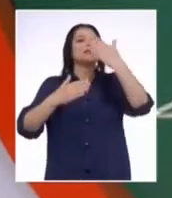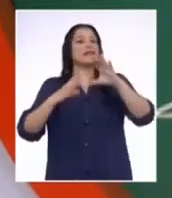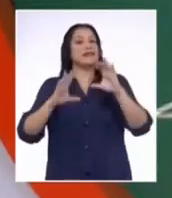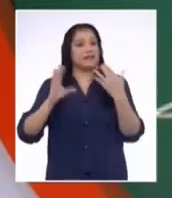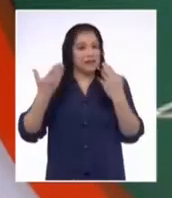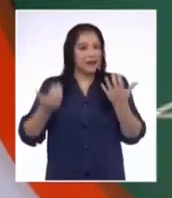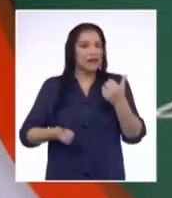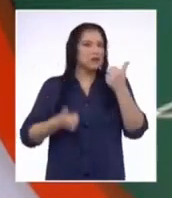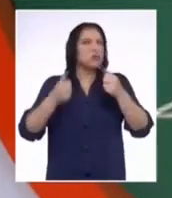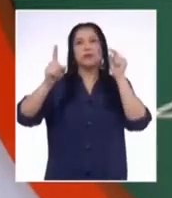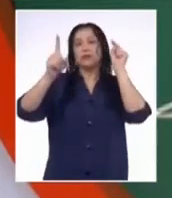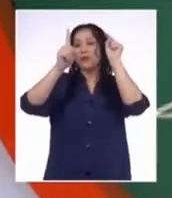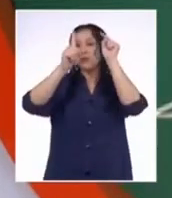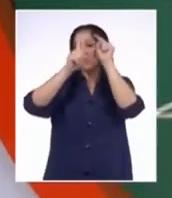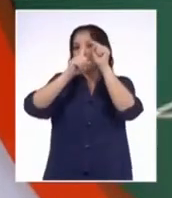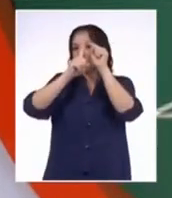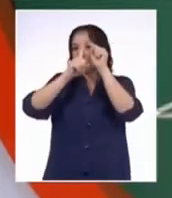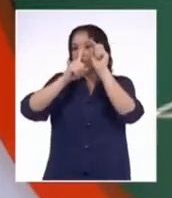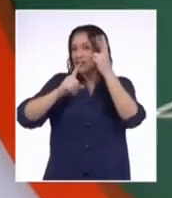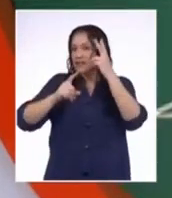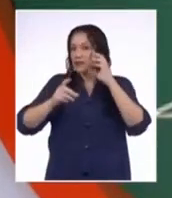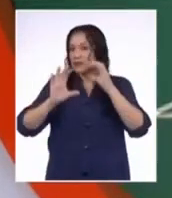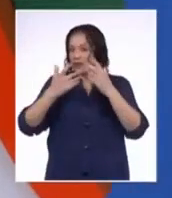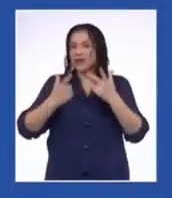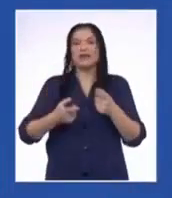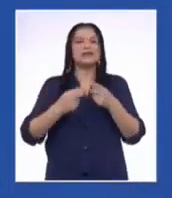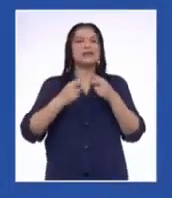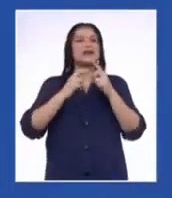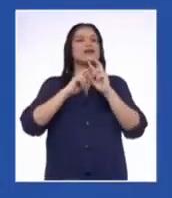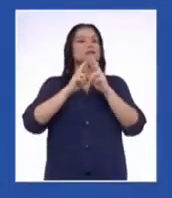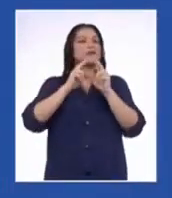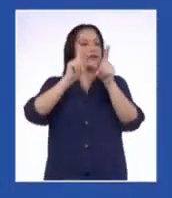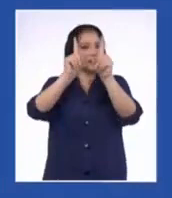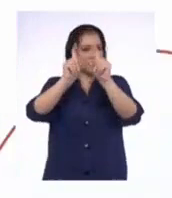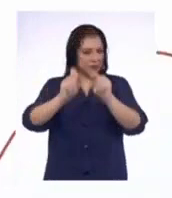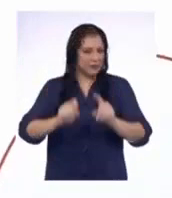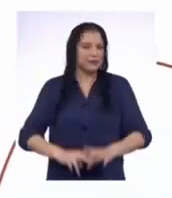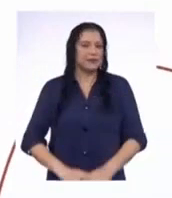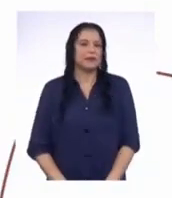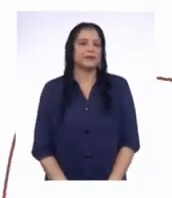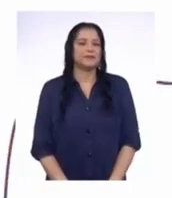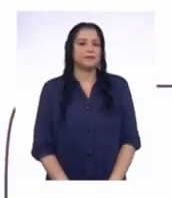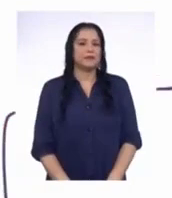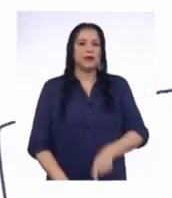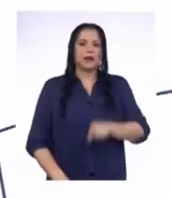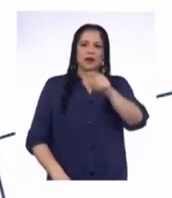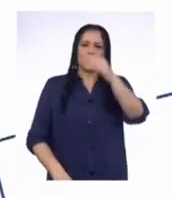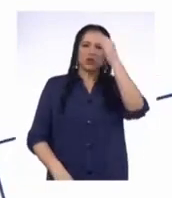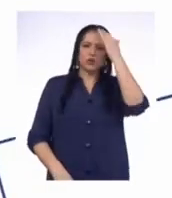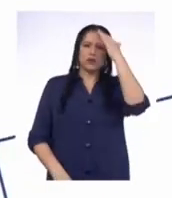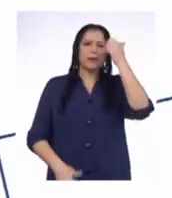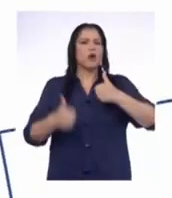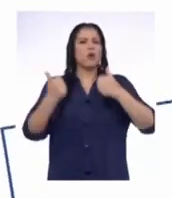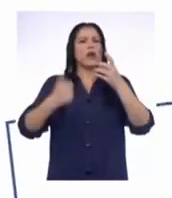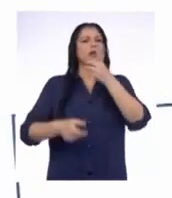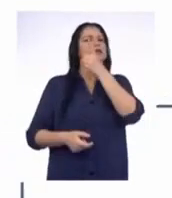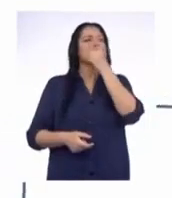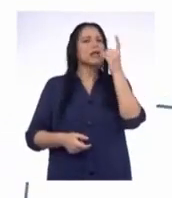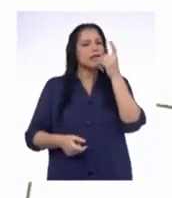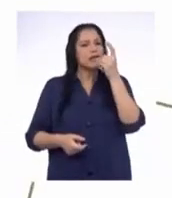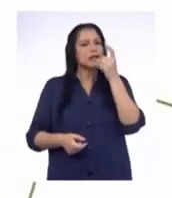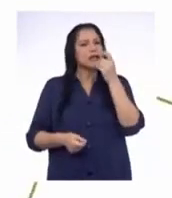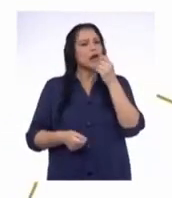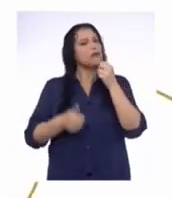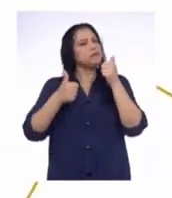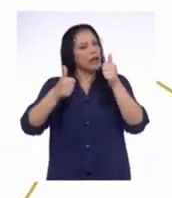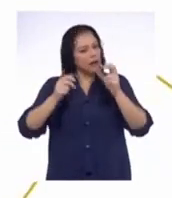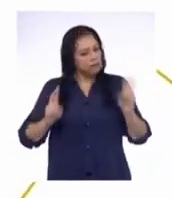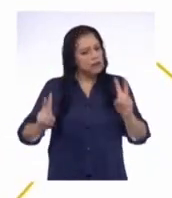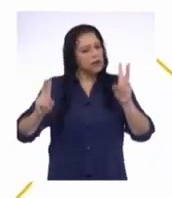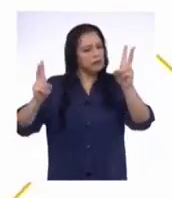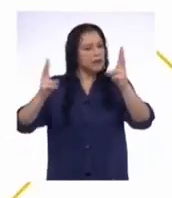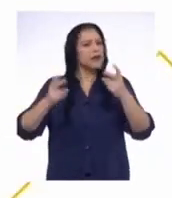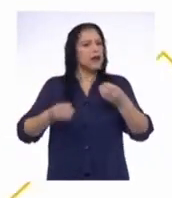programa tuvo como propósito responder esta pregunta. ¿Sabes qué dieta nutritiva debes consumir?